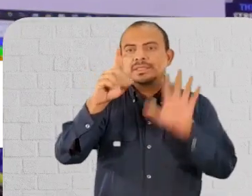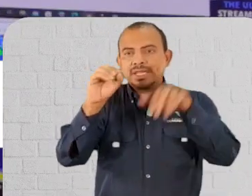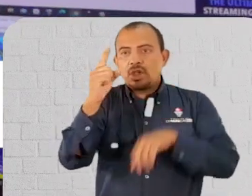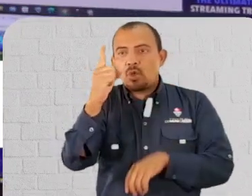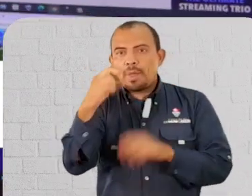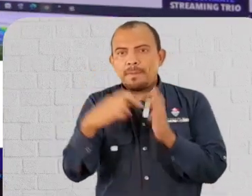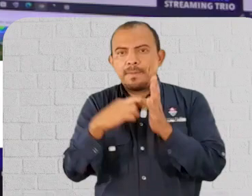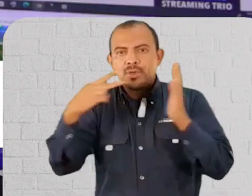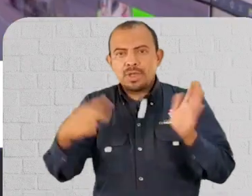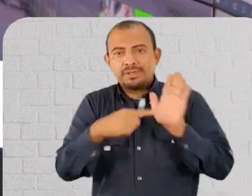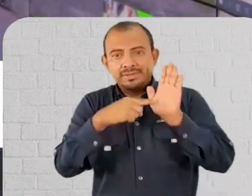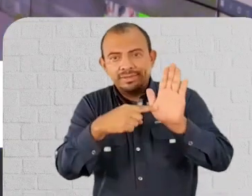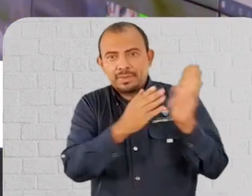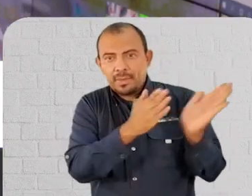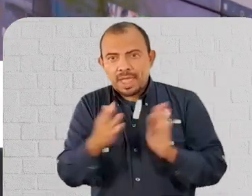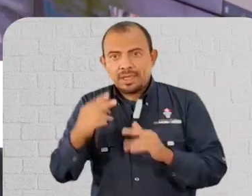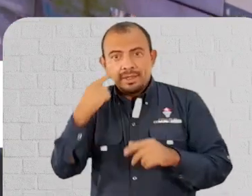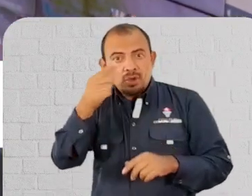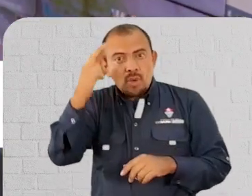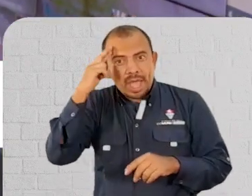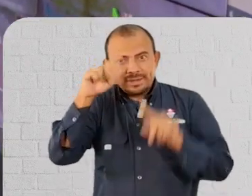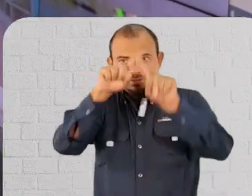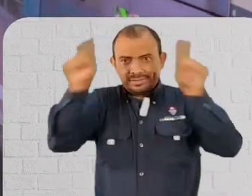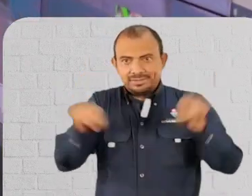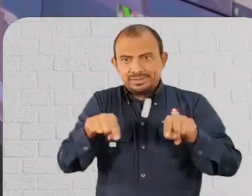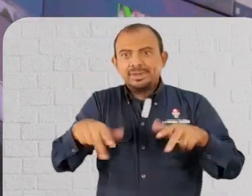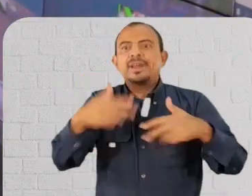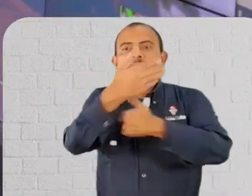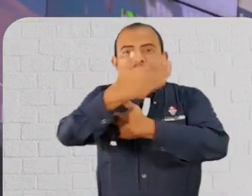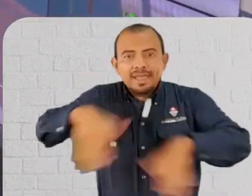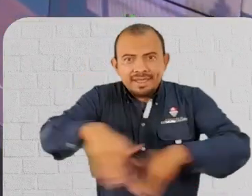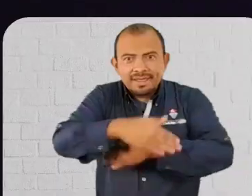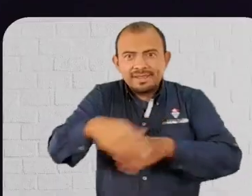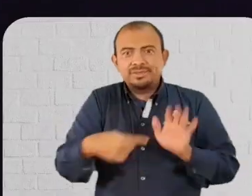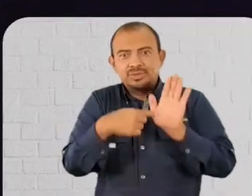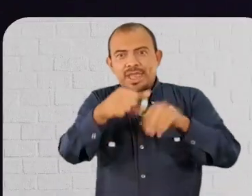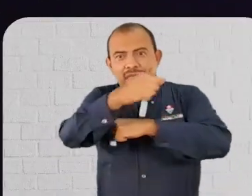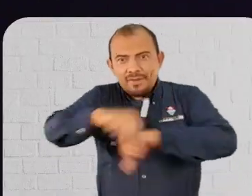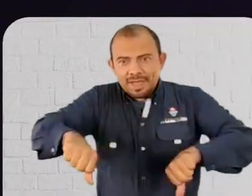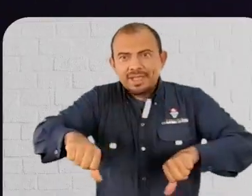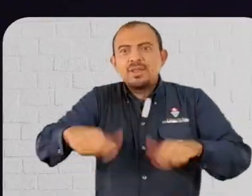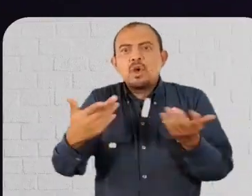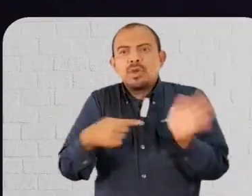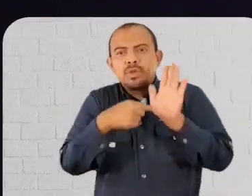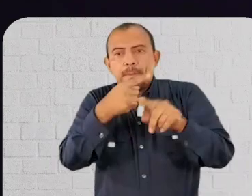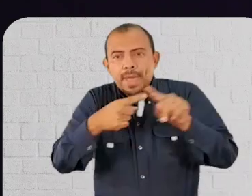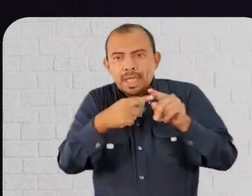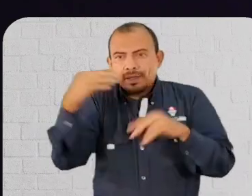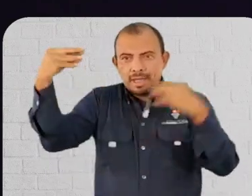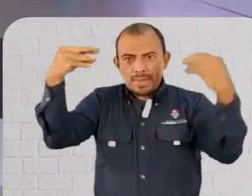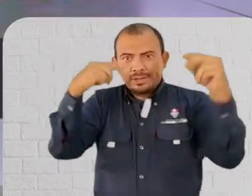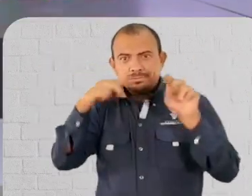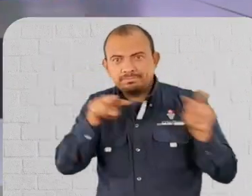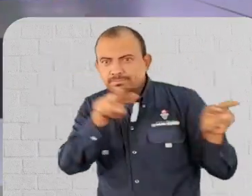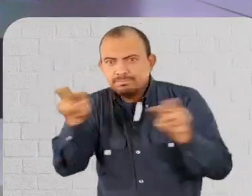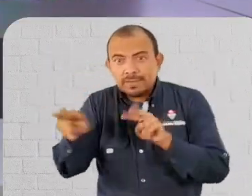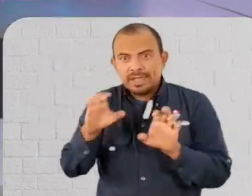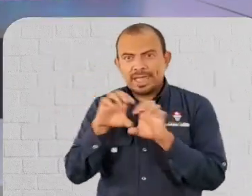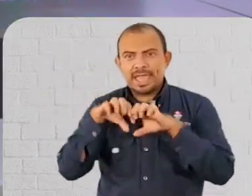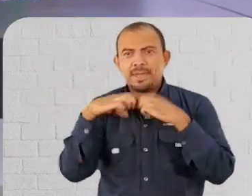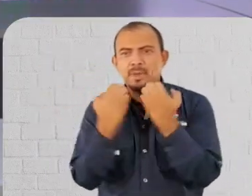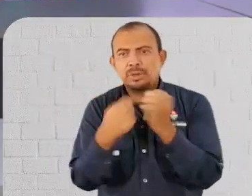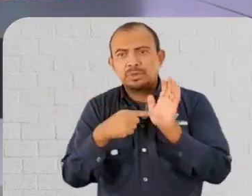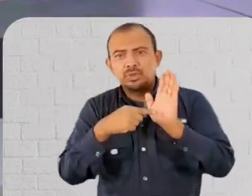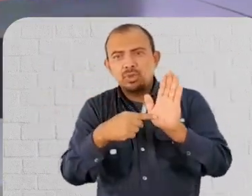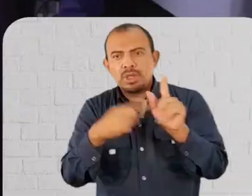que permitirá realizar recorridos virtuales en las calles y avenidas de la ciudad mediante cámaras de 360 grados y equipo